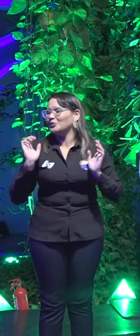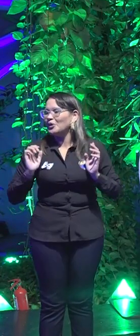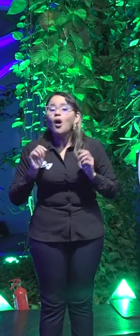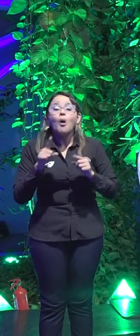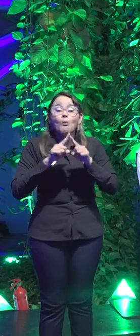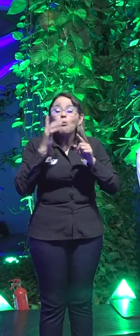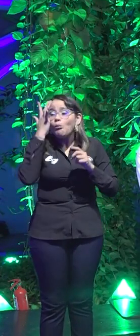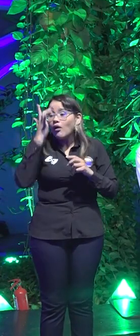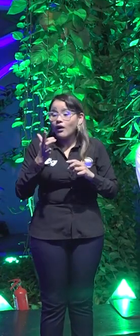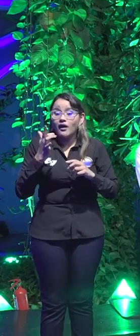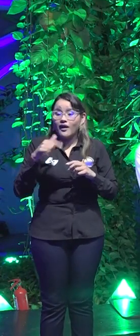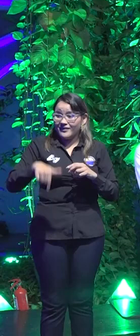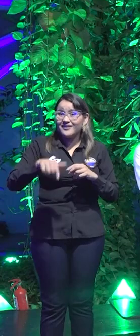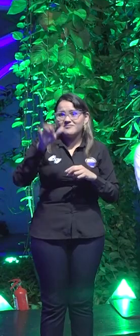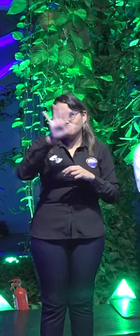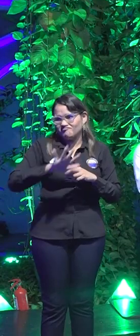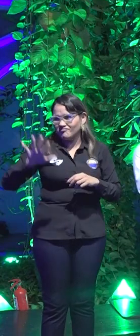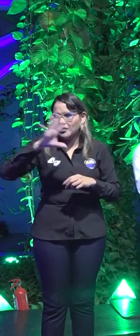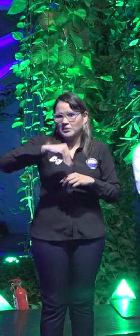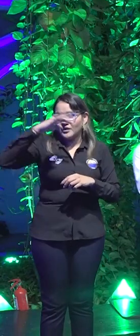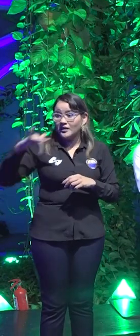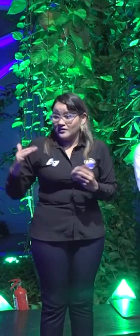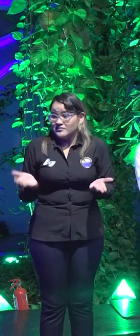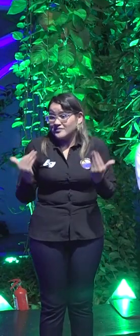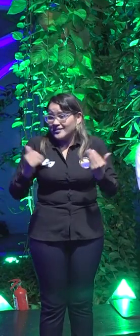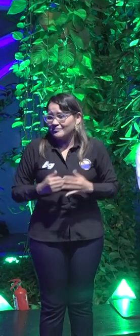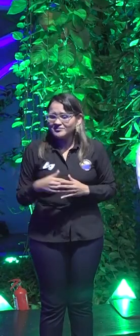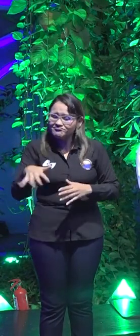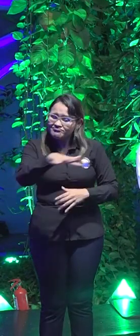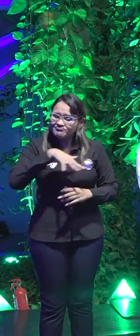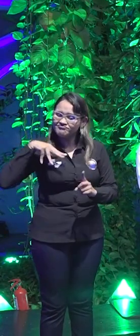hacemos. Y decidimos empezar ese camino